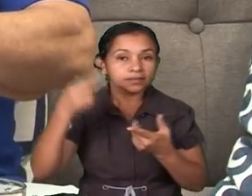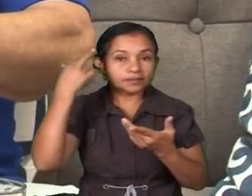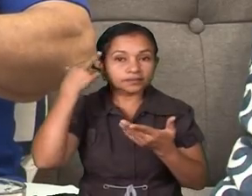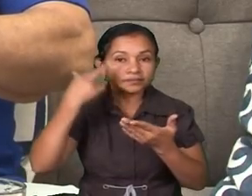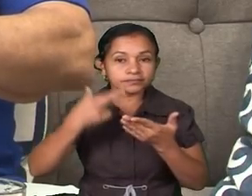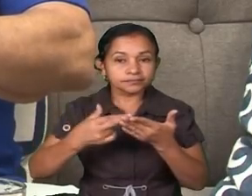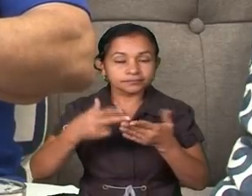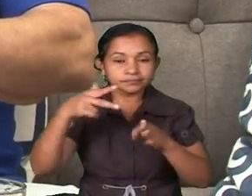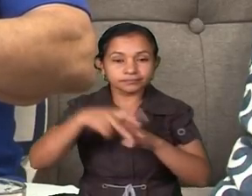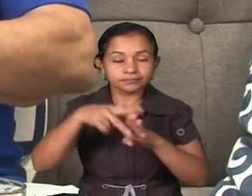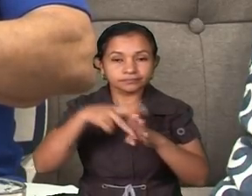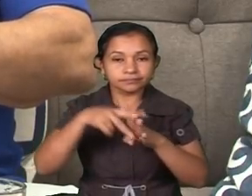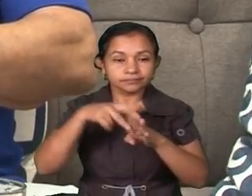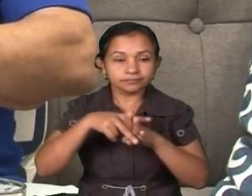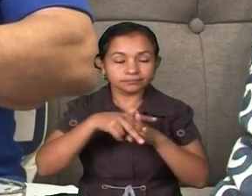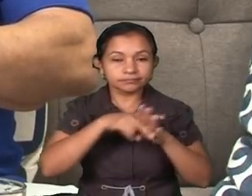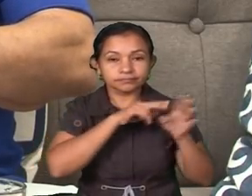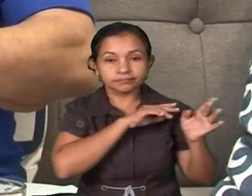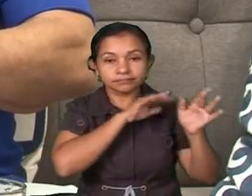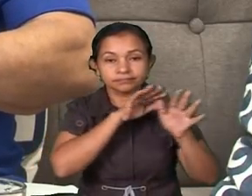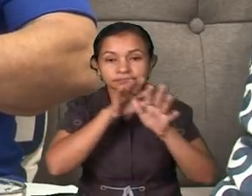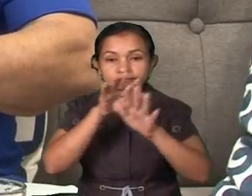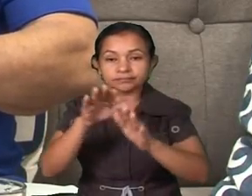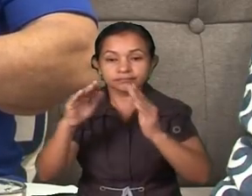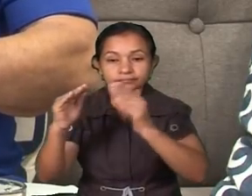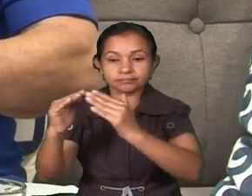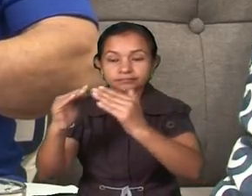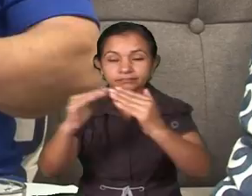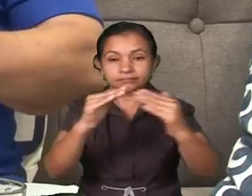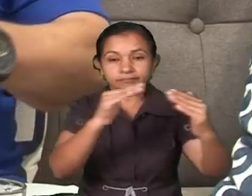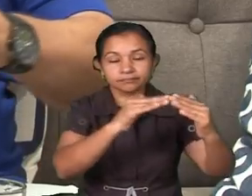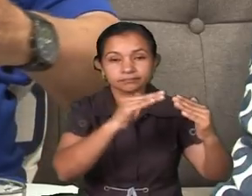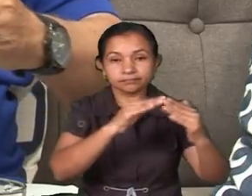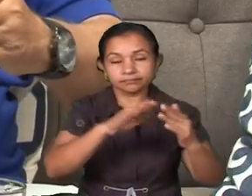los campesinos allá a la asamblea a hacer covachas y